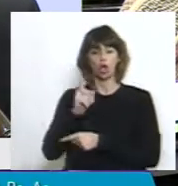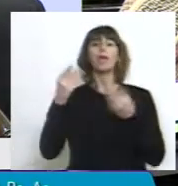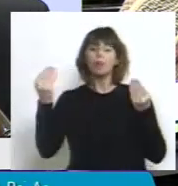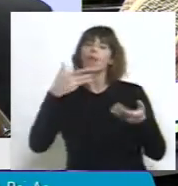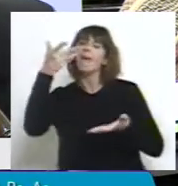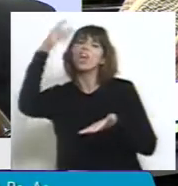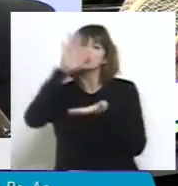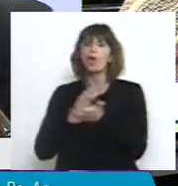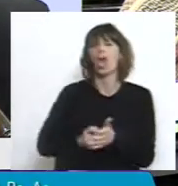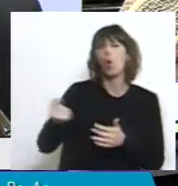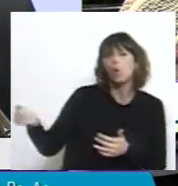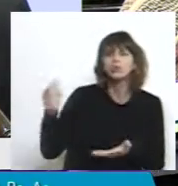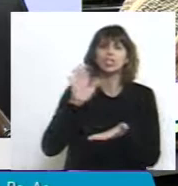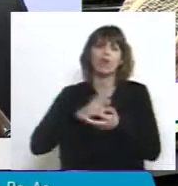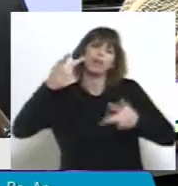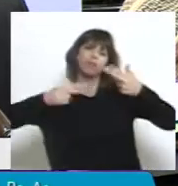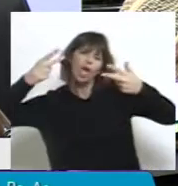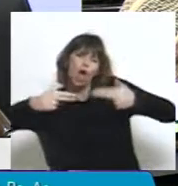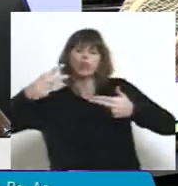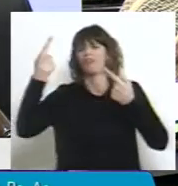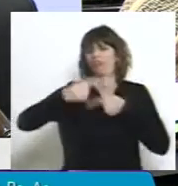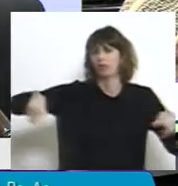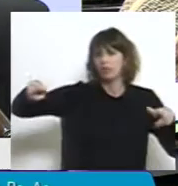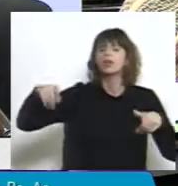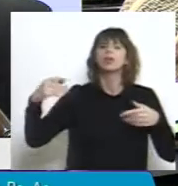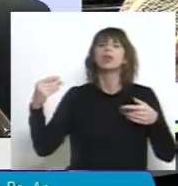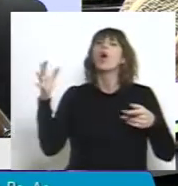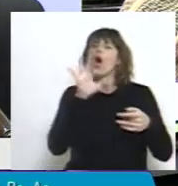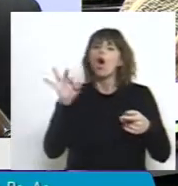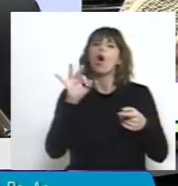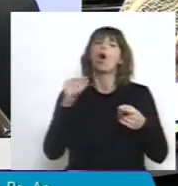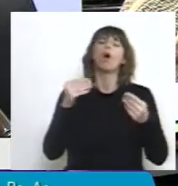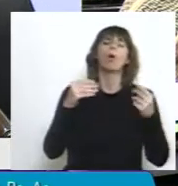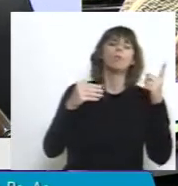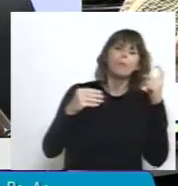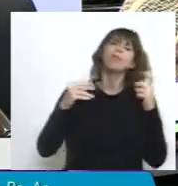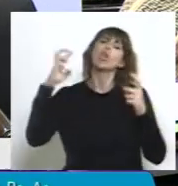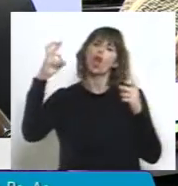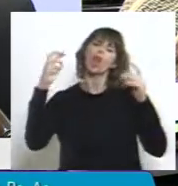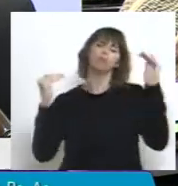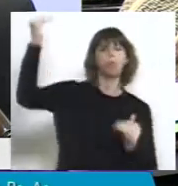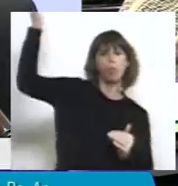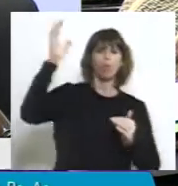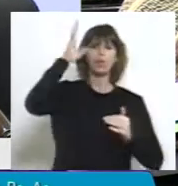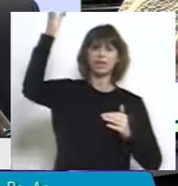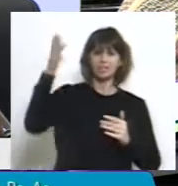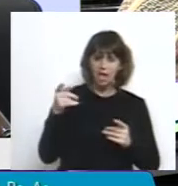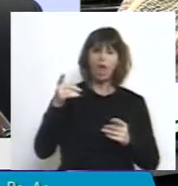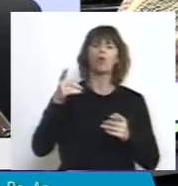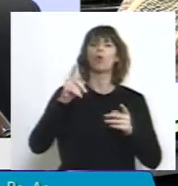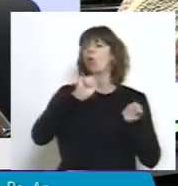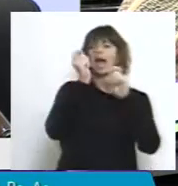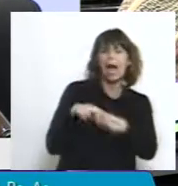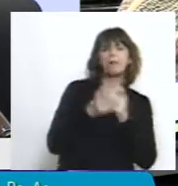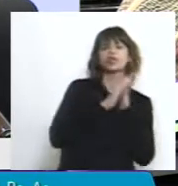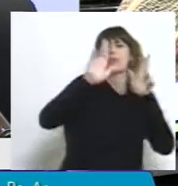se plantean ajustes, tenemos que ver, cuando se plantean devaluaciones, es decir, una corrección cambiaria y fiscal y monetaria